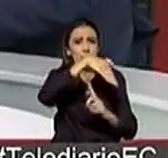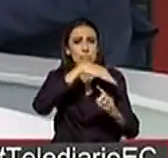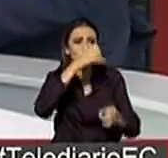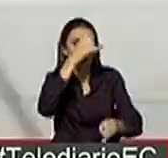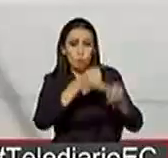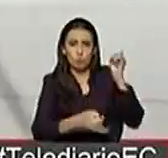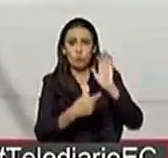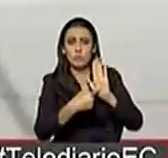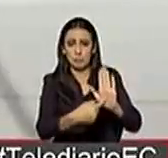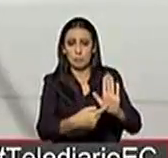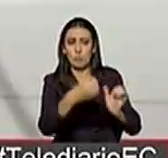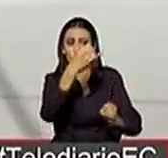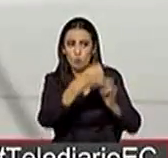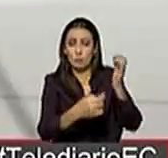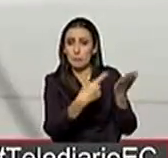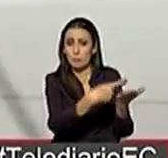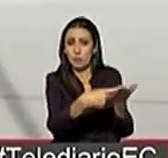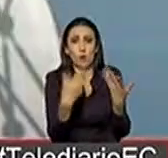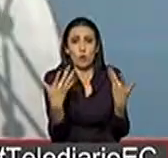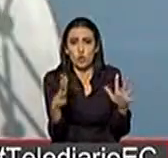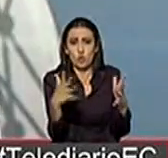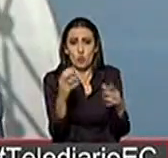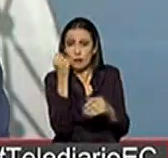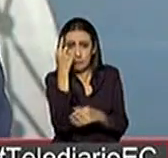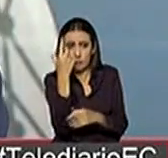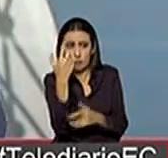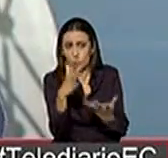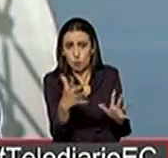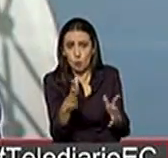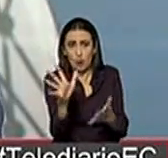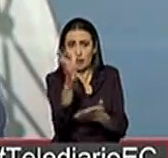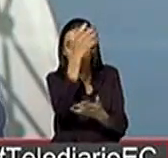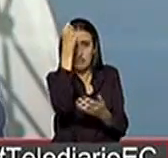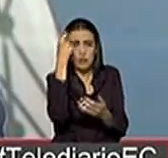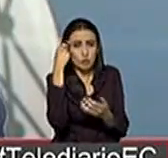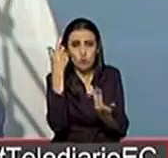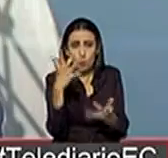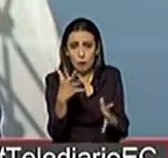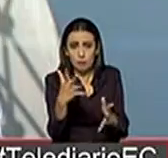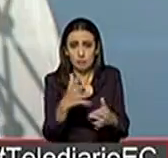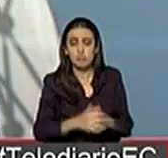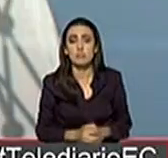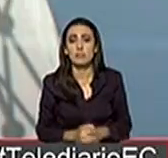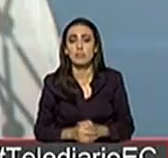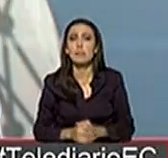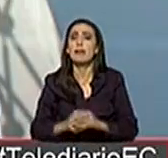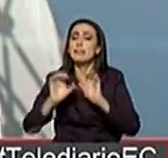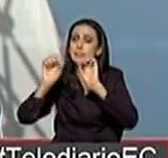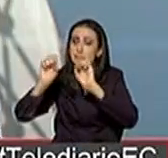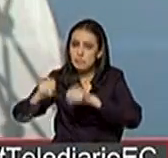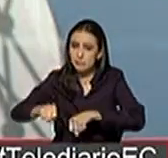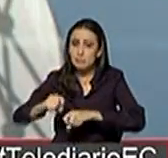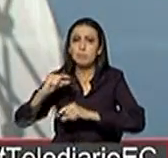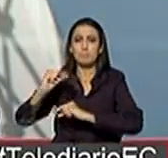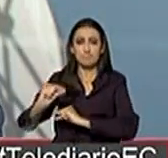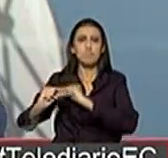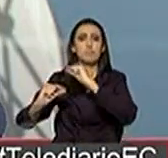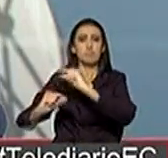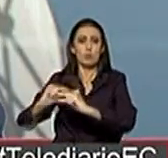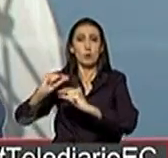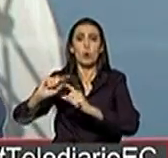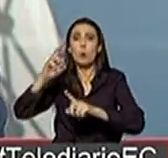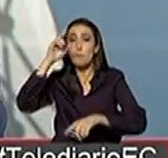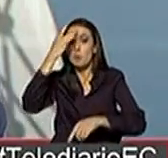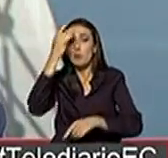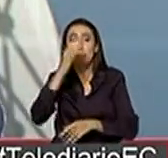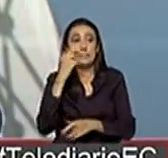las últimas horas en los últimos días se tiene que ir trabajando porque el diálogo se enmarca hay claramente demandas por parte de un sector